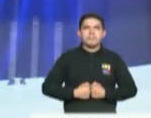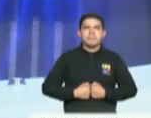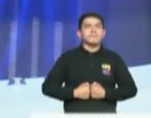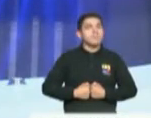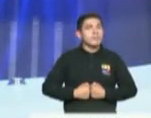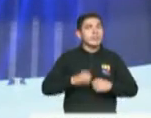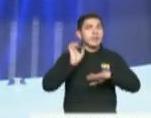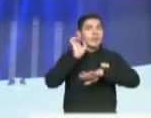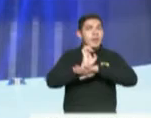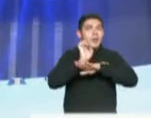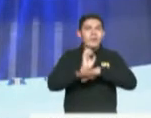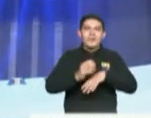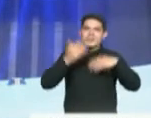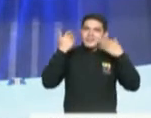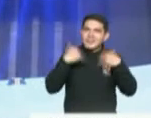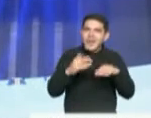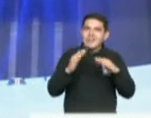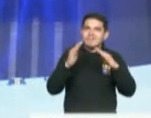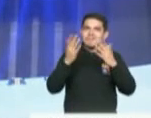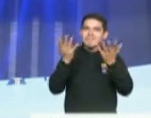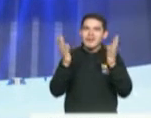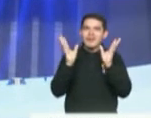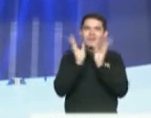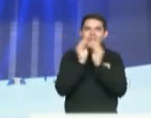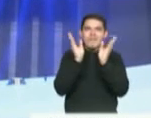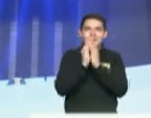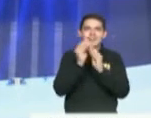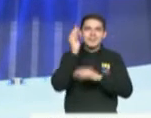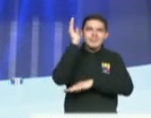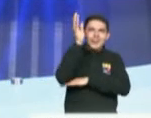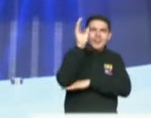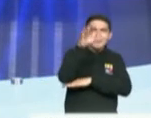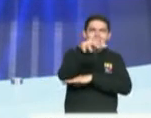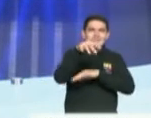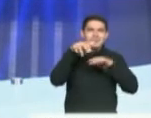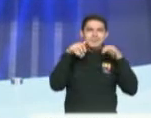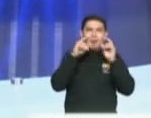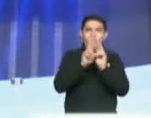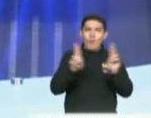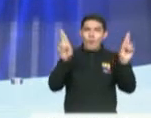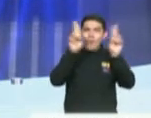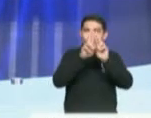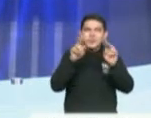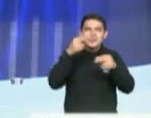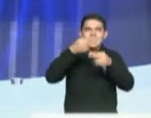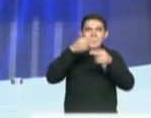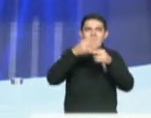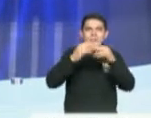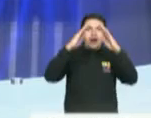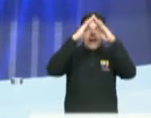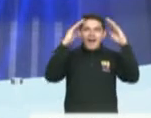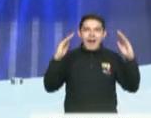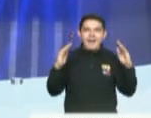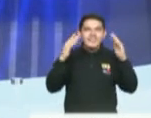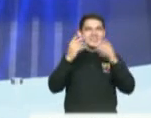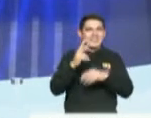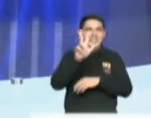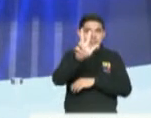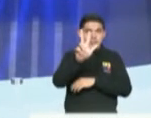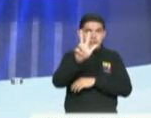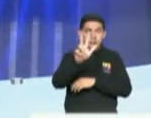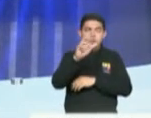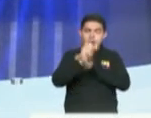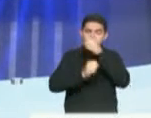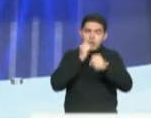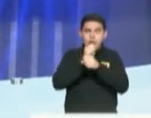ecuador está listo para hábitat 3 la conferencia de las naciones unidas sobre vivienda y desarrollo urbano sostenible desde 2014